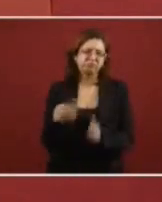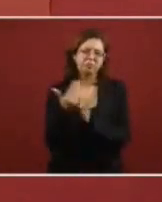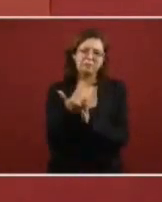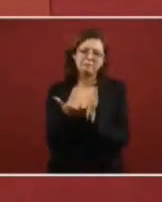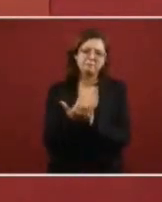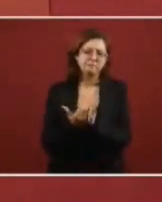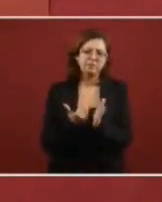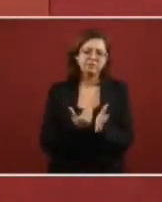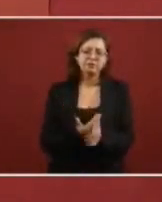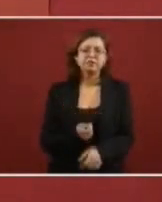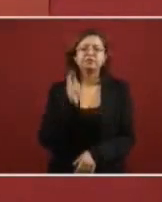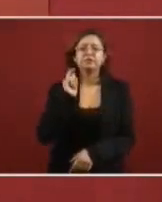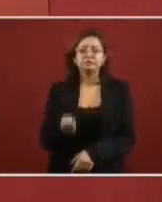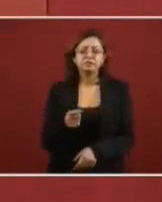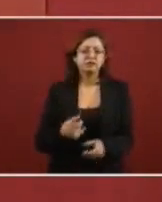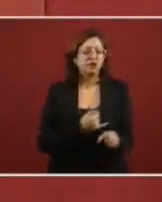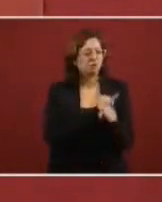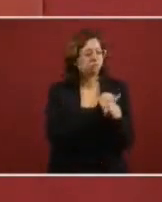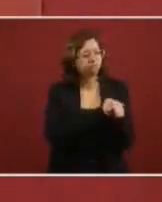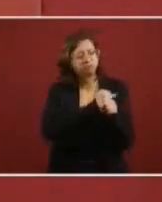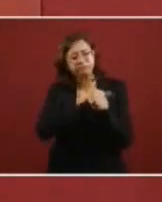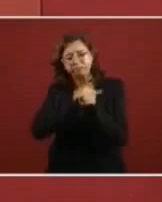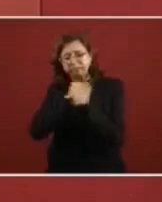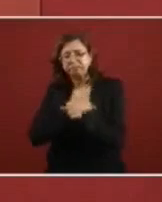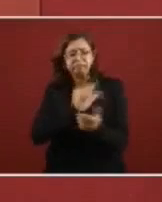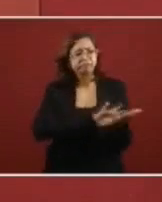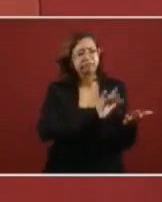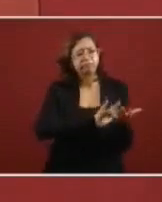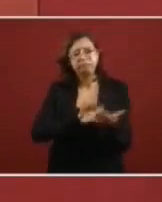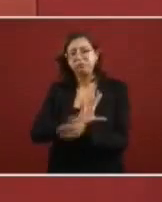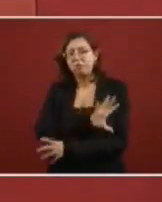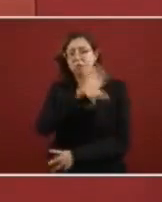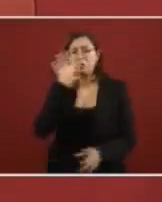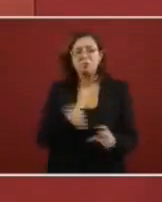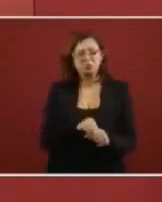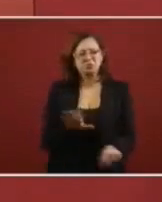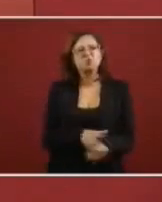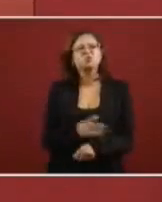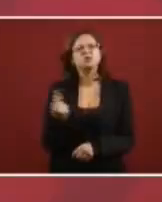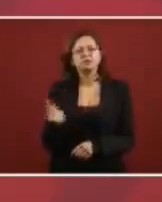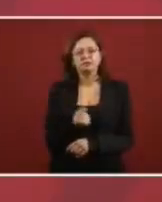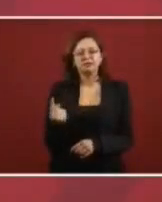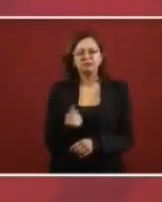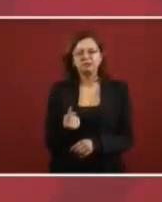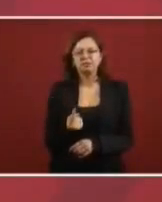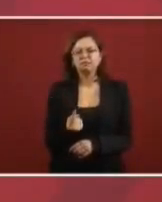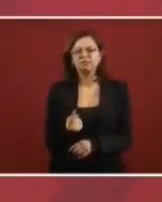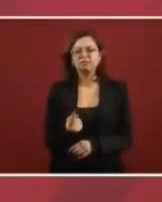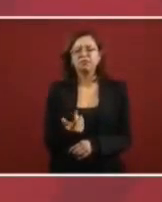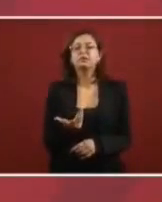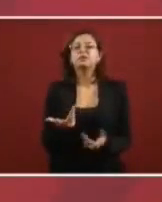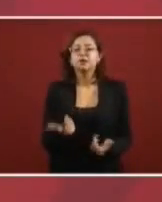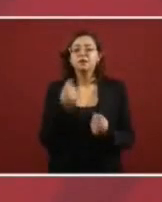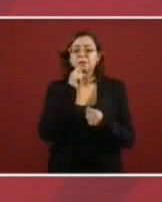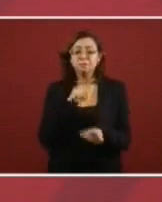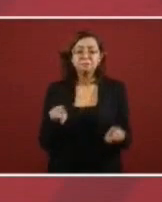recoger toda la información para ver las causas e detener